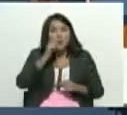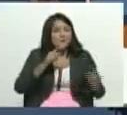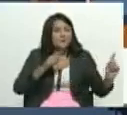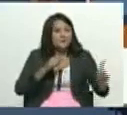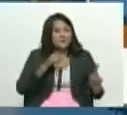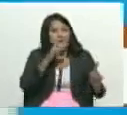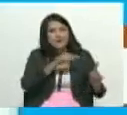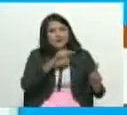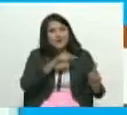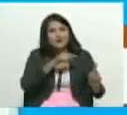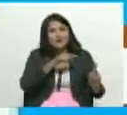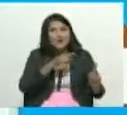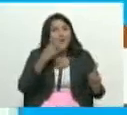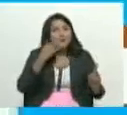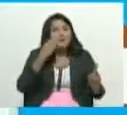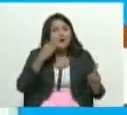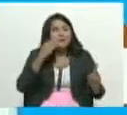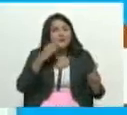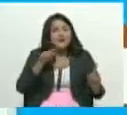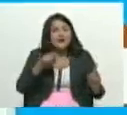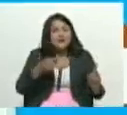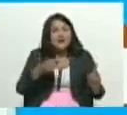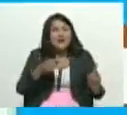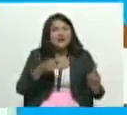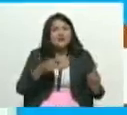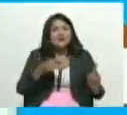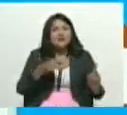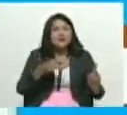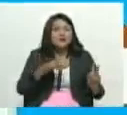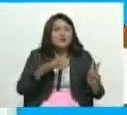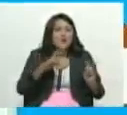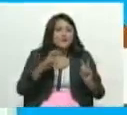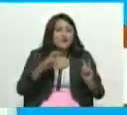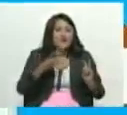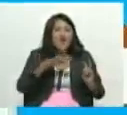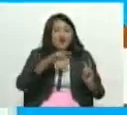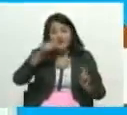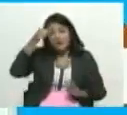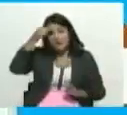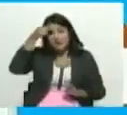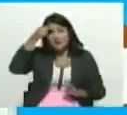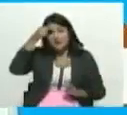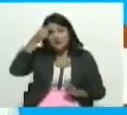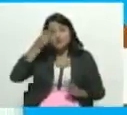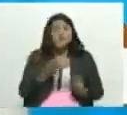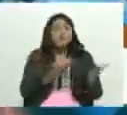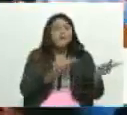una experiencia de medios de comunicación alternativos en la India Bienvenidos